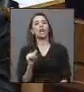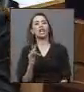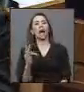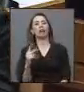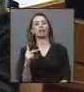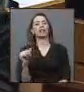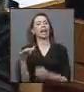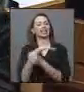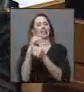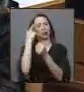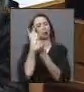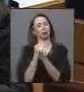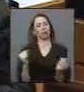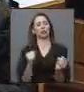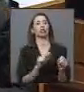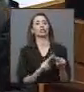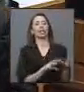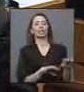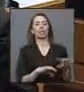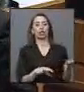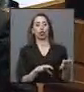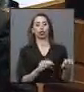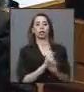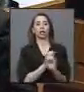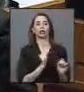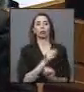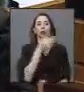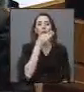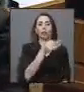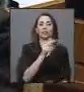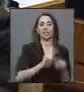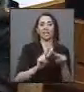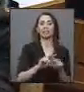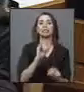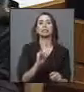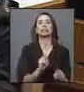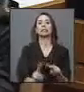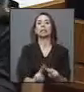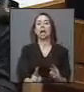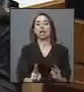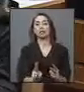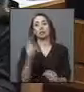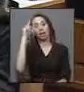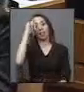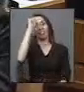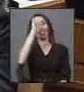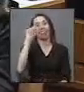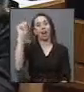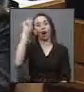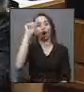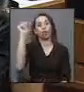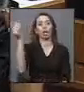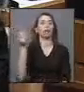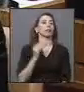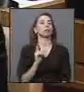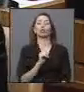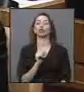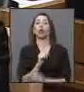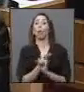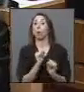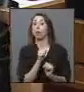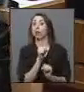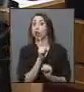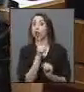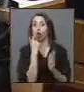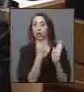están haciendo todas aquellas cosas que no podemos decir que se hacen, porque la teoría nos dice que no lo podemos